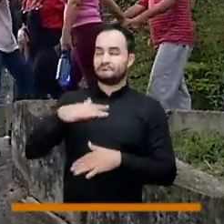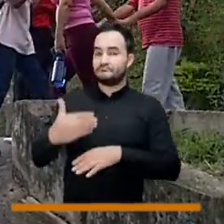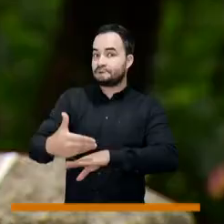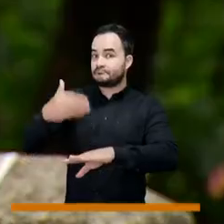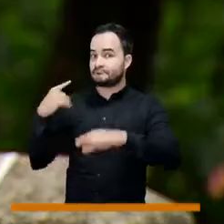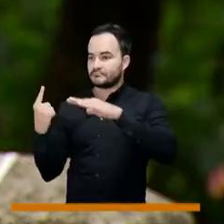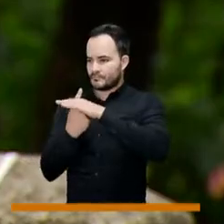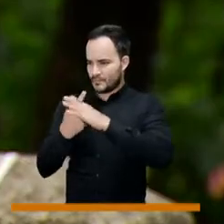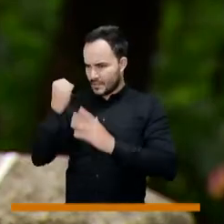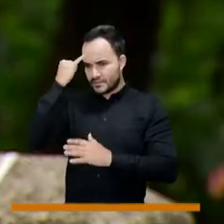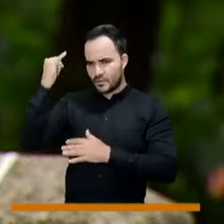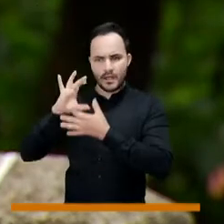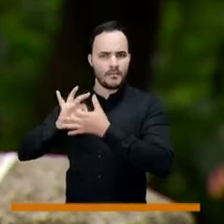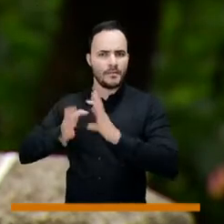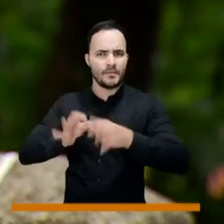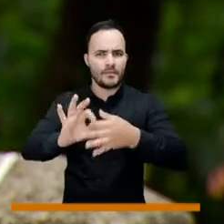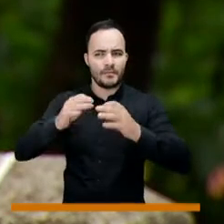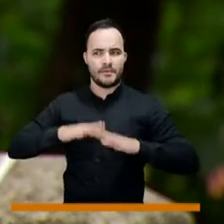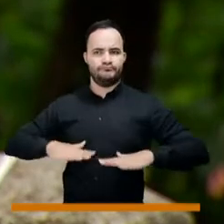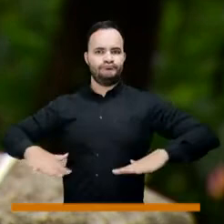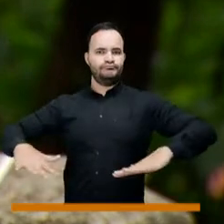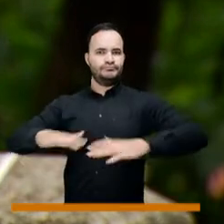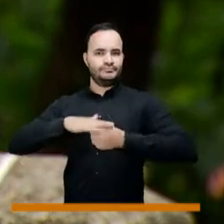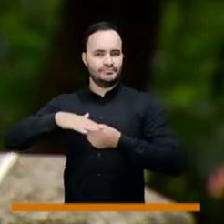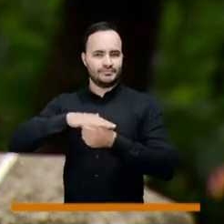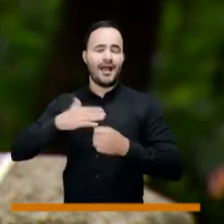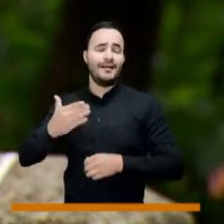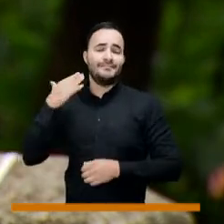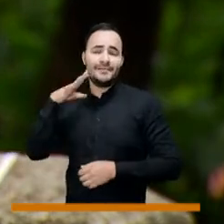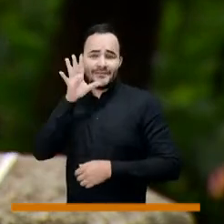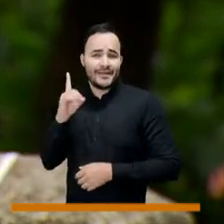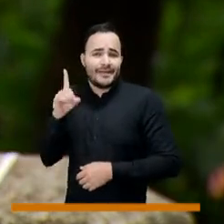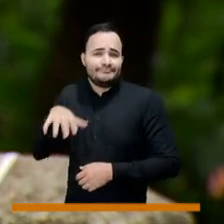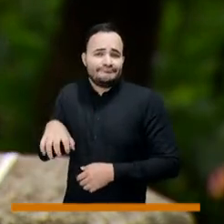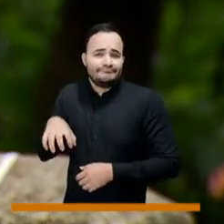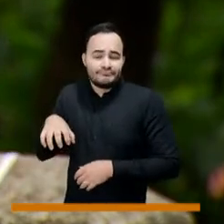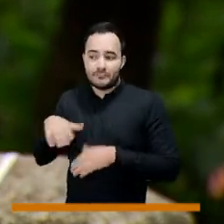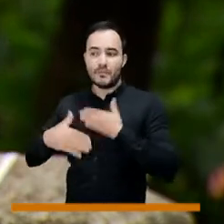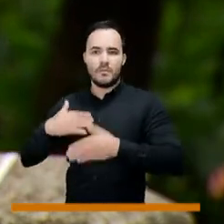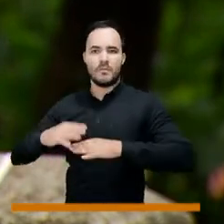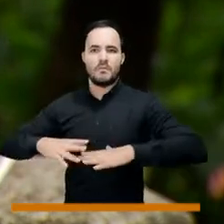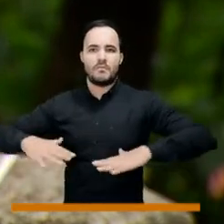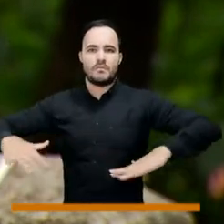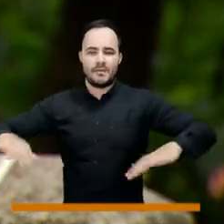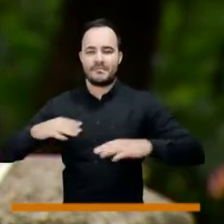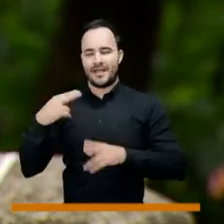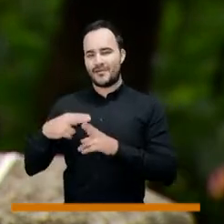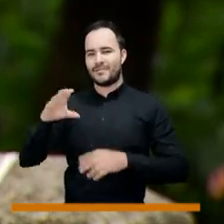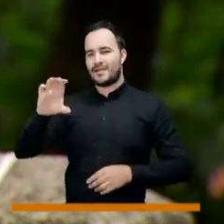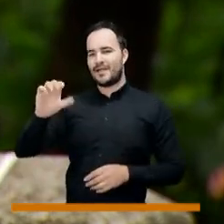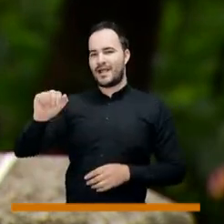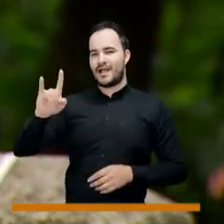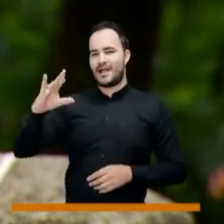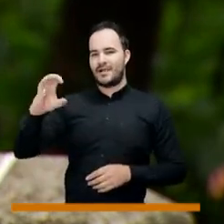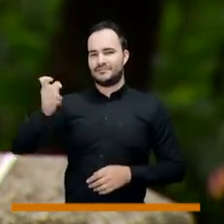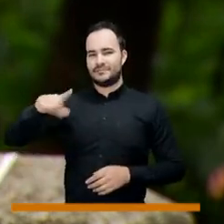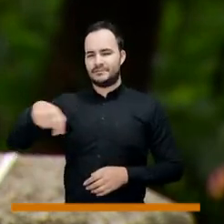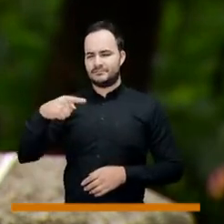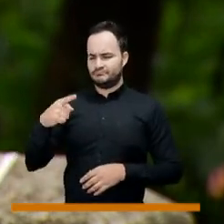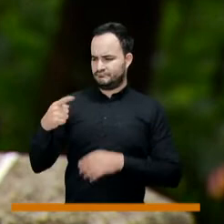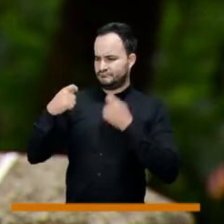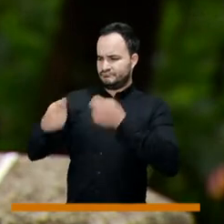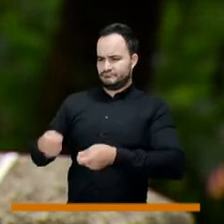la ciudad le dio origen a este barrio que hoy conocemos como Cauces de Oriente, en honor a un pequeño arbusto